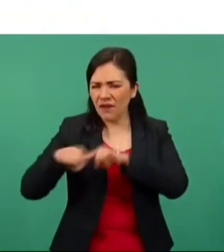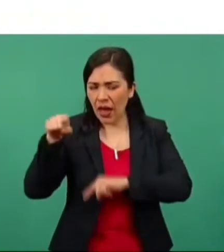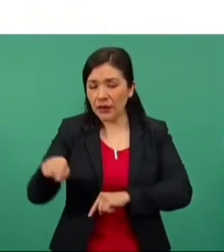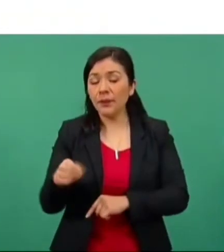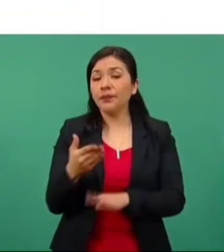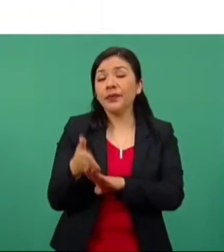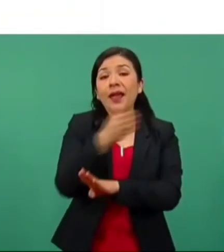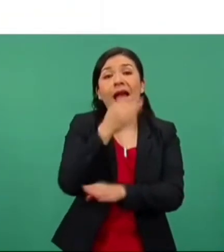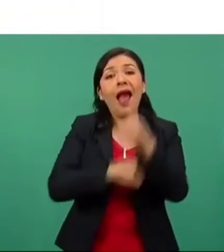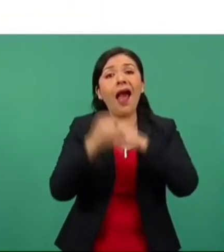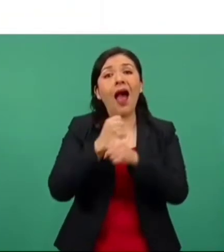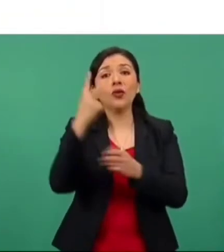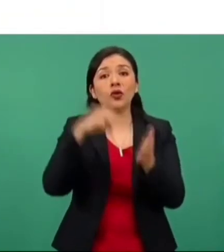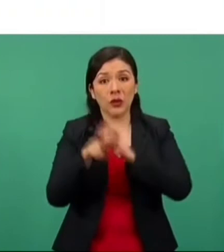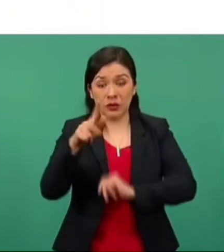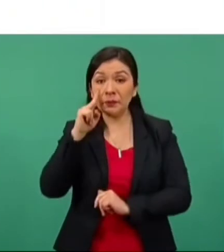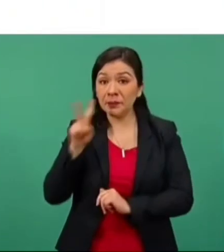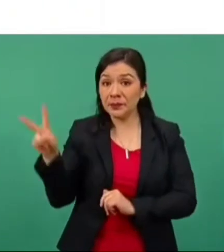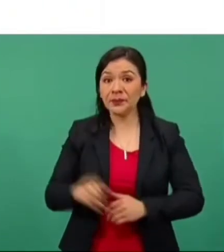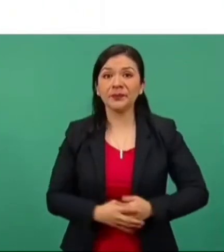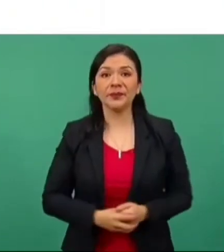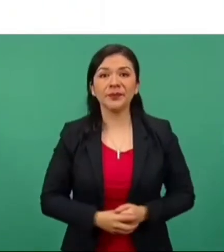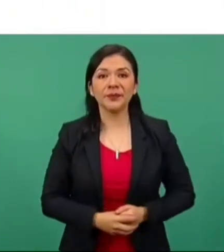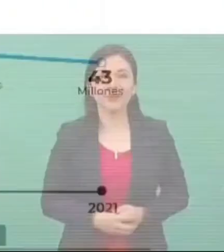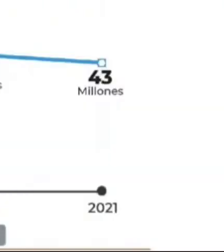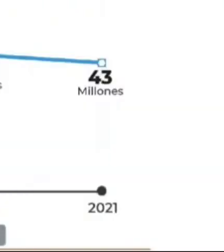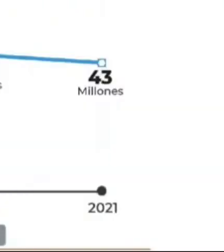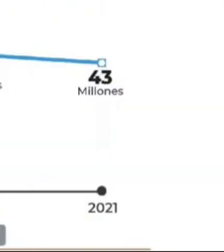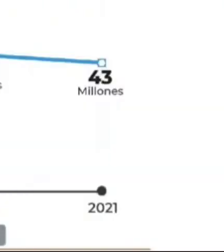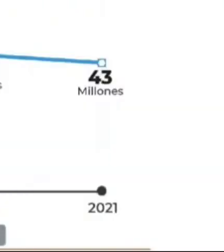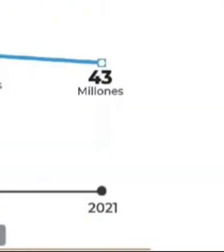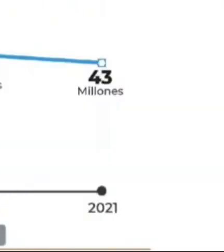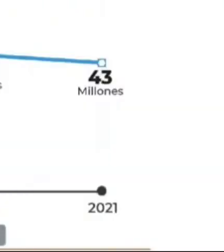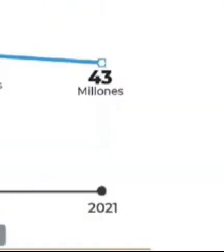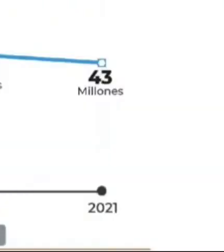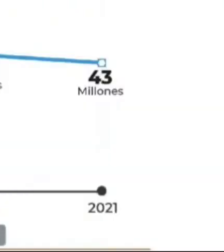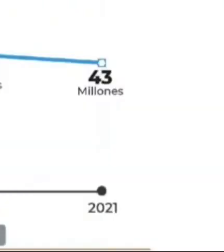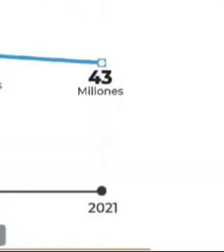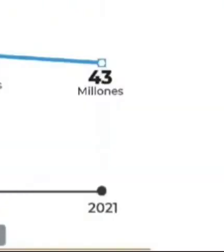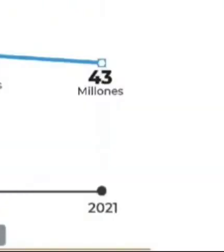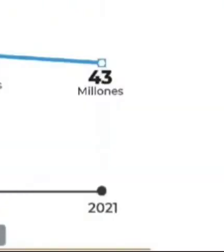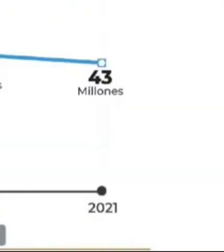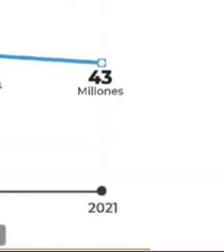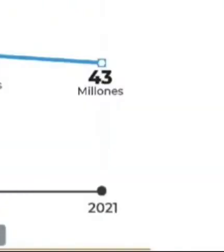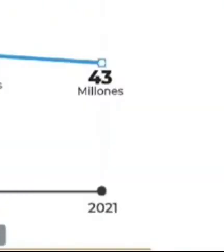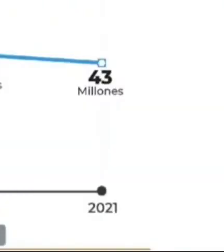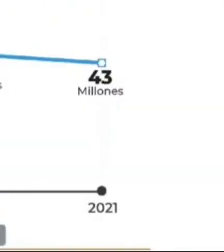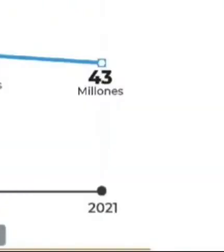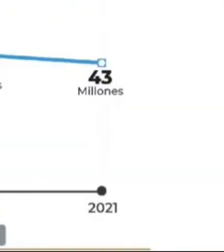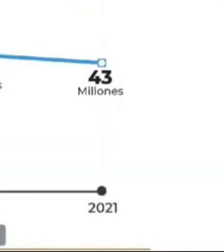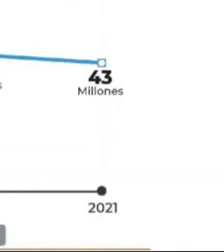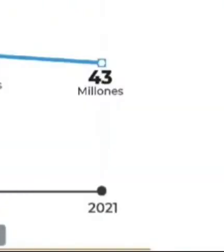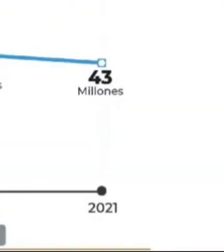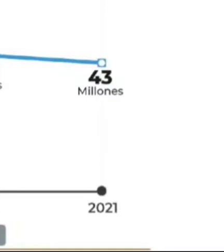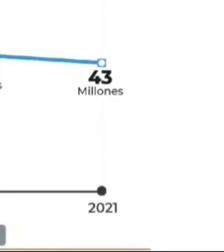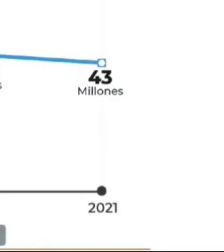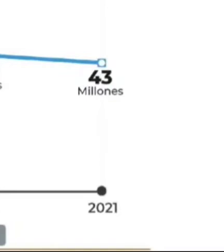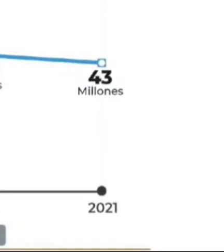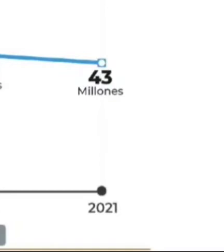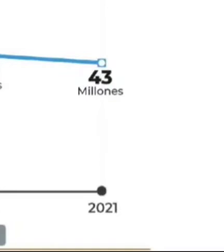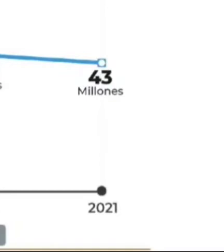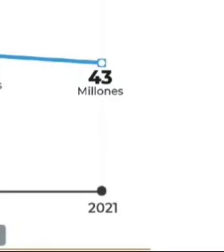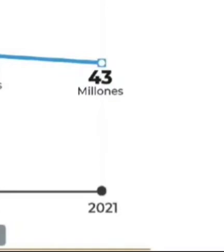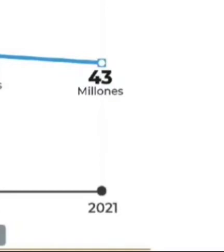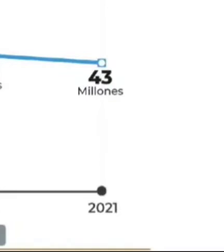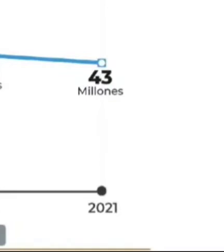2018 teníamos 32 millones de seguidores en Facebook, subimos a 97